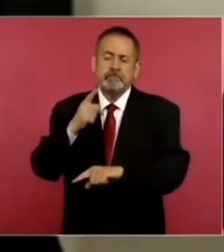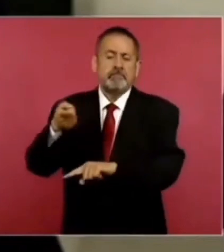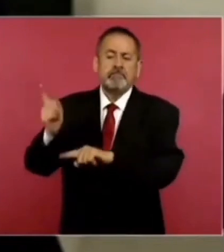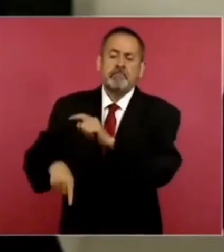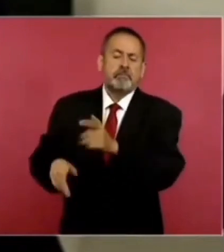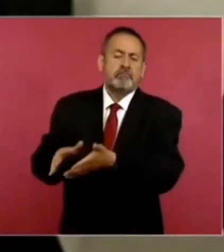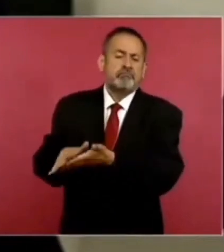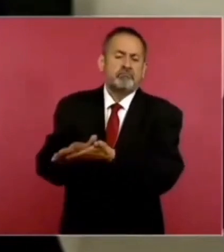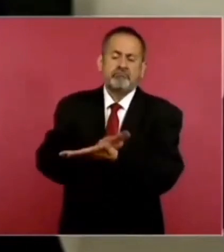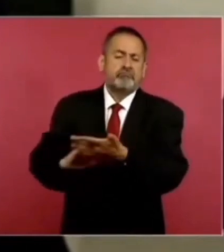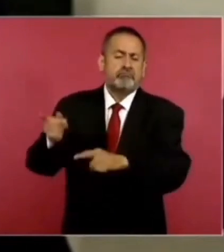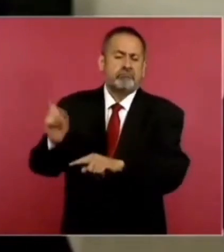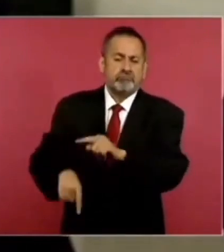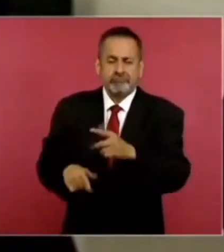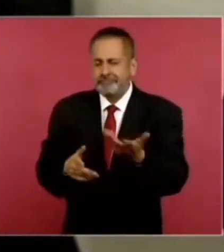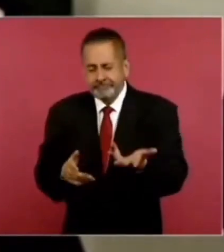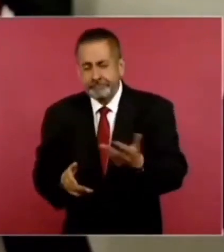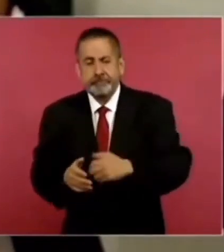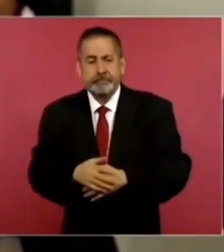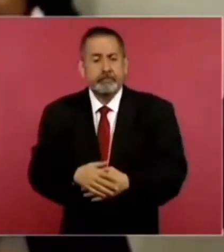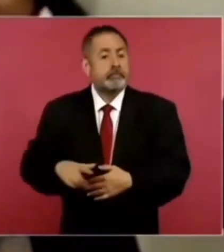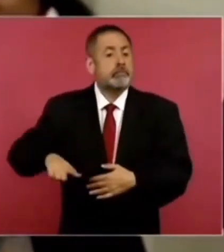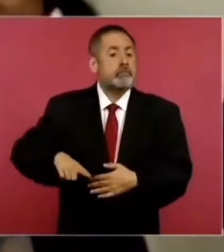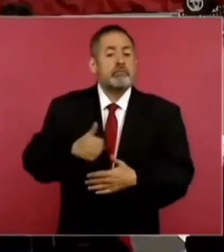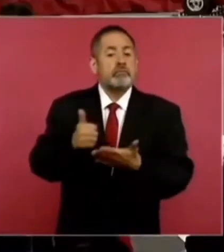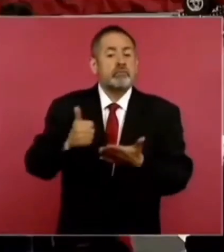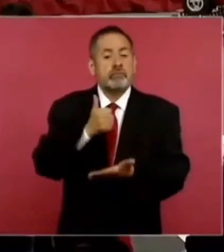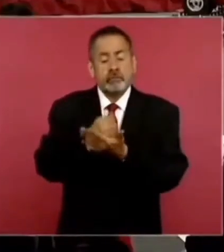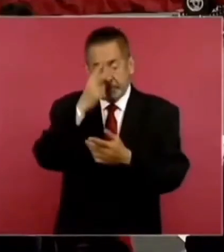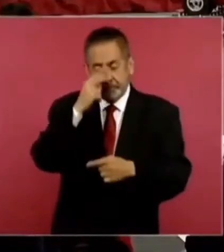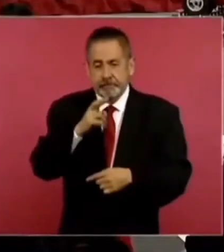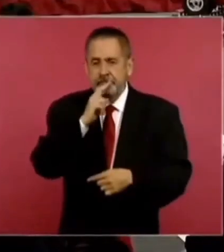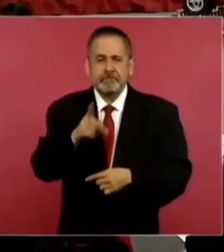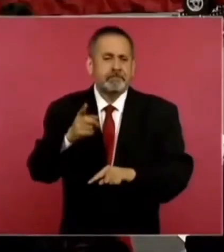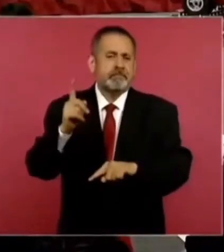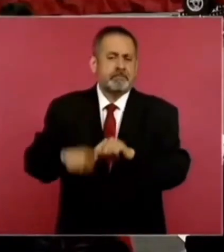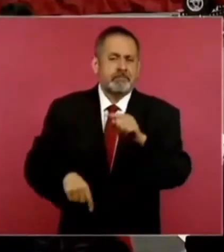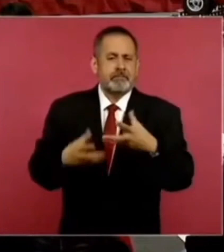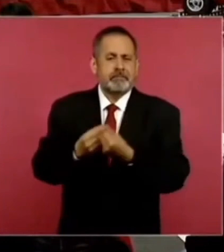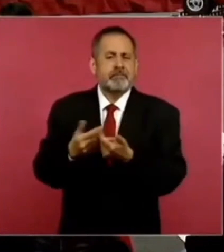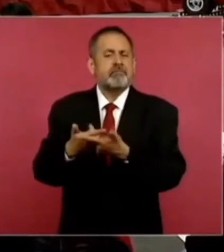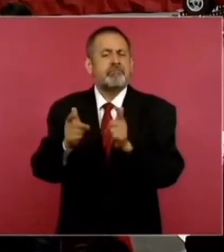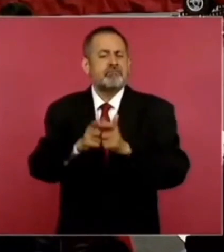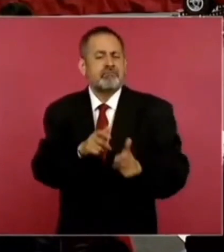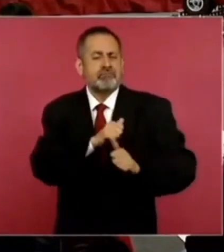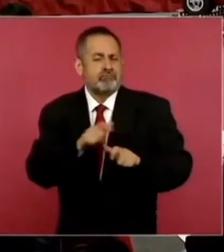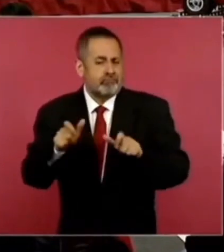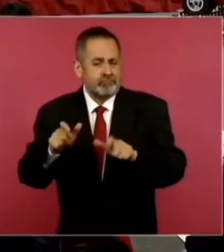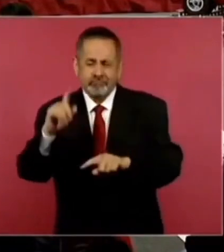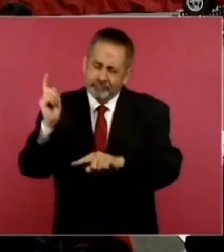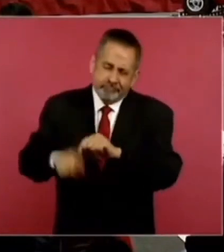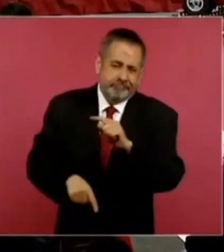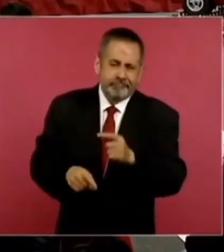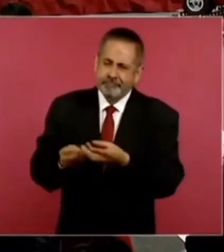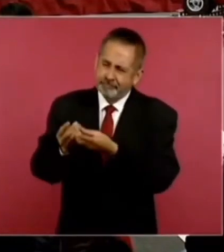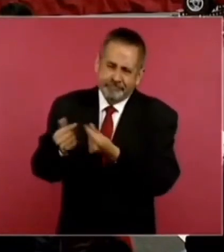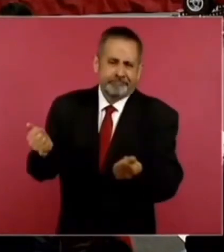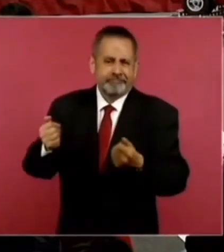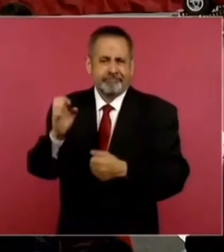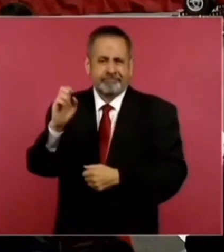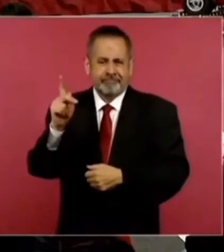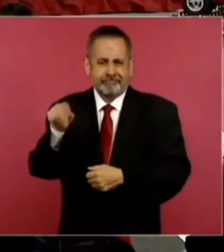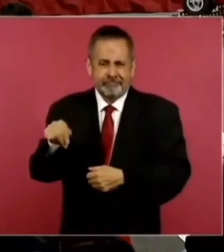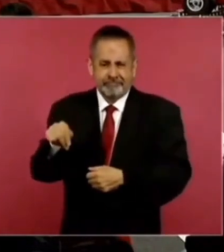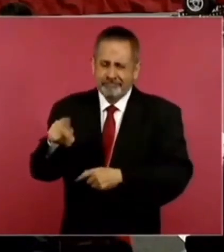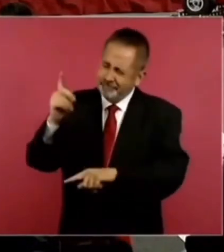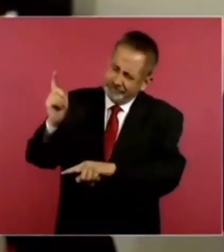Estado Mayor Presidencial? El gobierno capitalino decidió desaparecer el cuerpo de granaderos, usted decidió disolver los elementos del